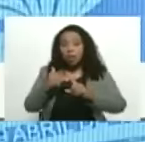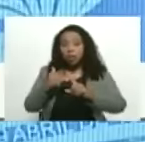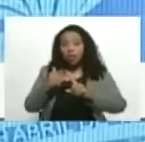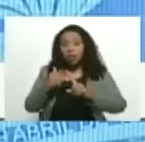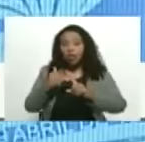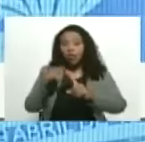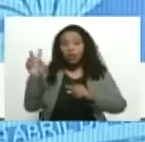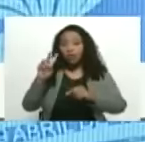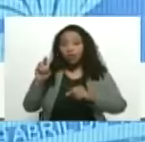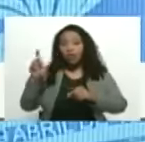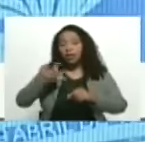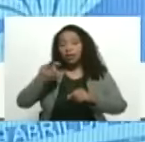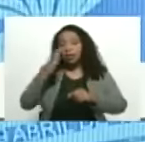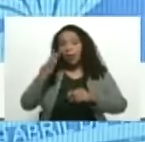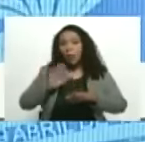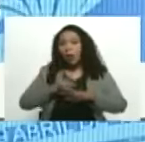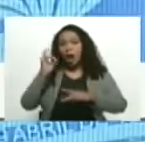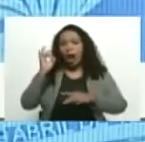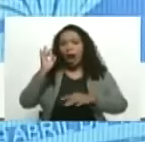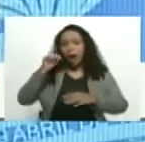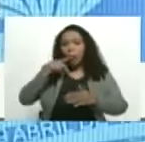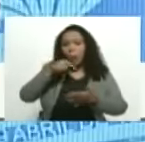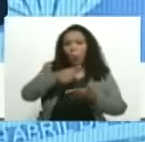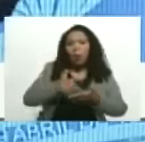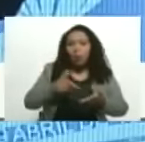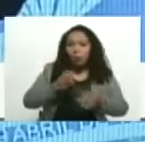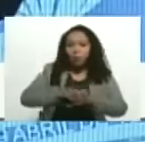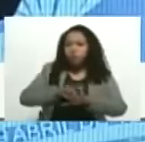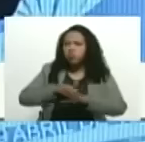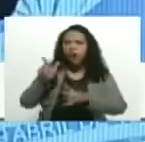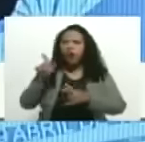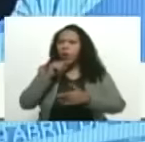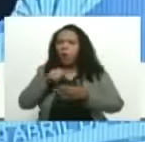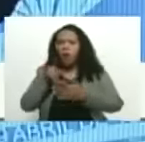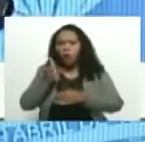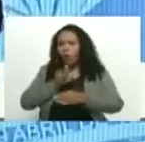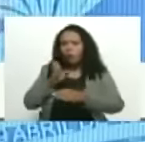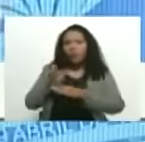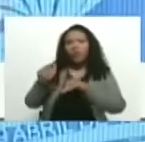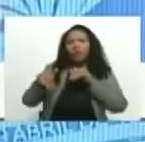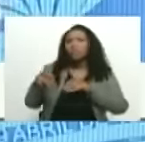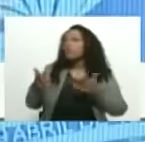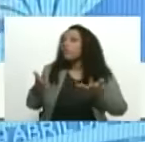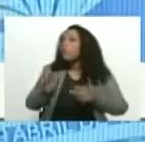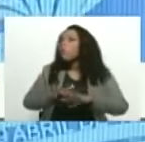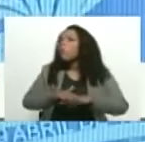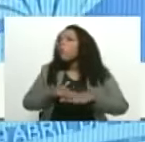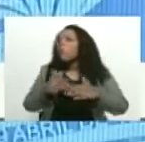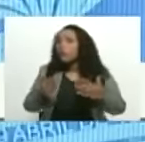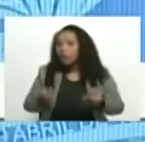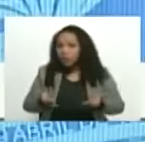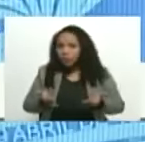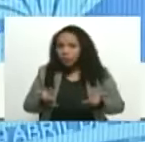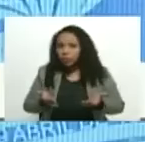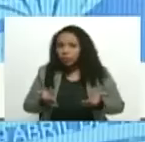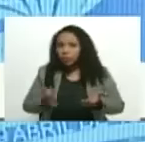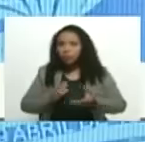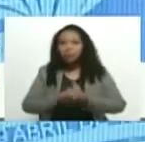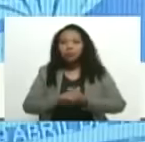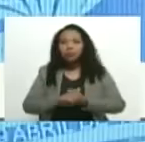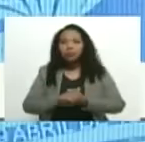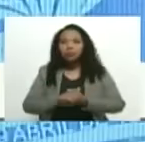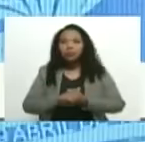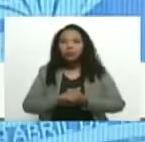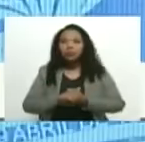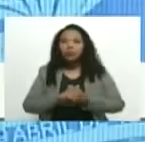Si ellos no fueron a ese centro de votación, ¿por qué está su nombre allí? Es una cosa elemental. Perdón. Y la última sería,